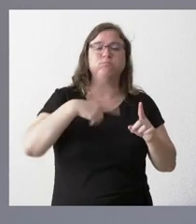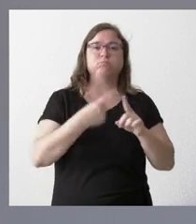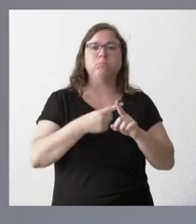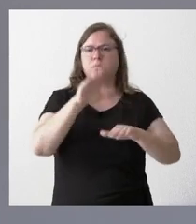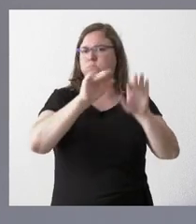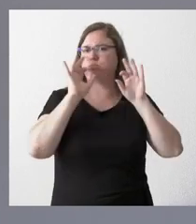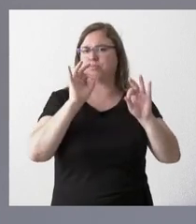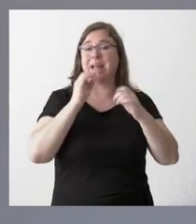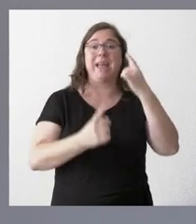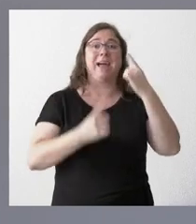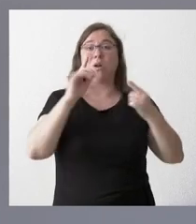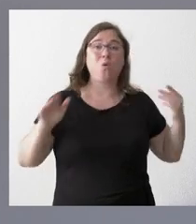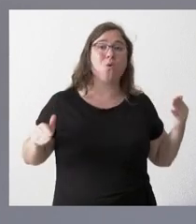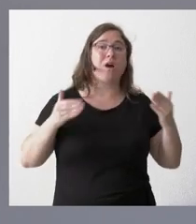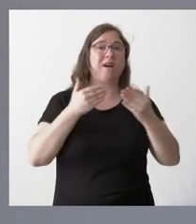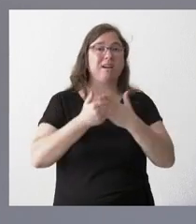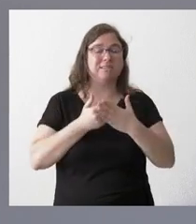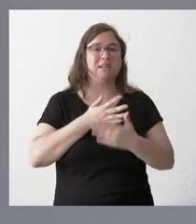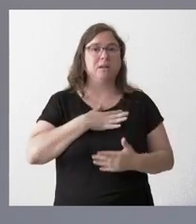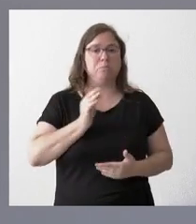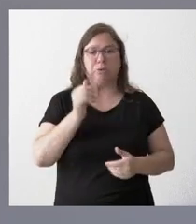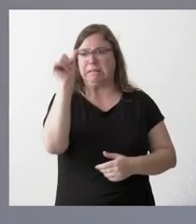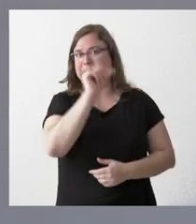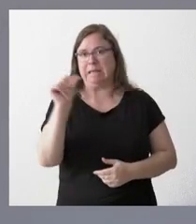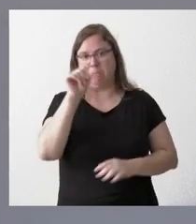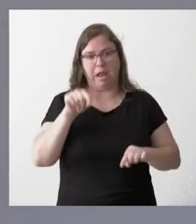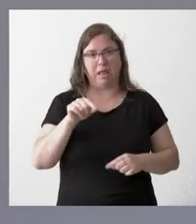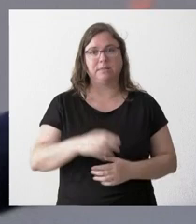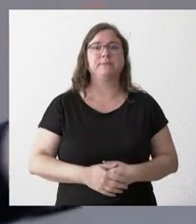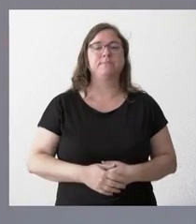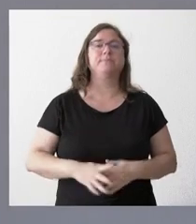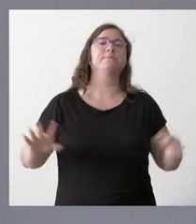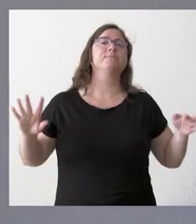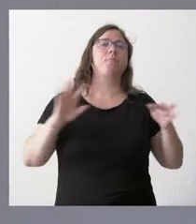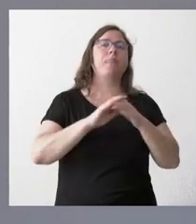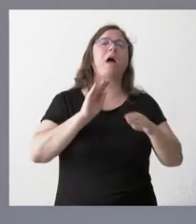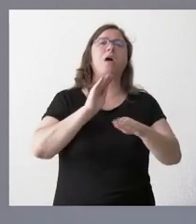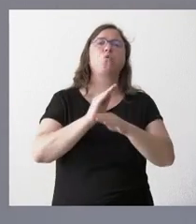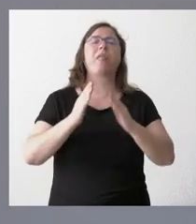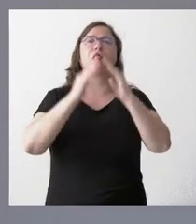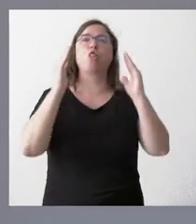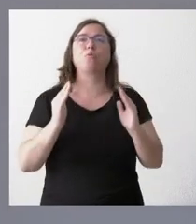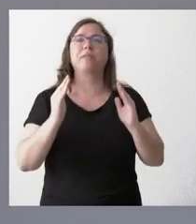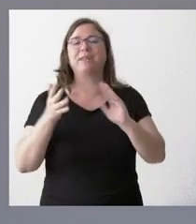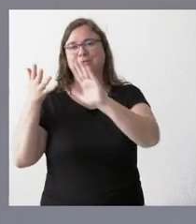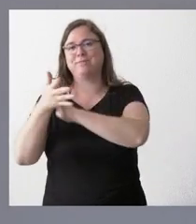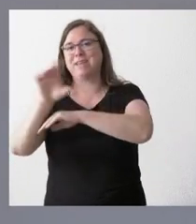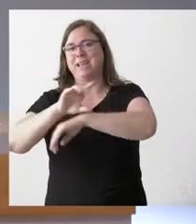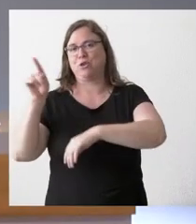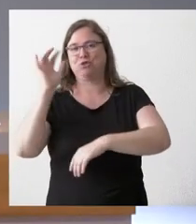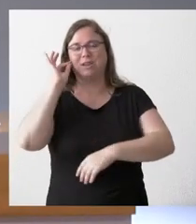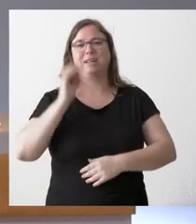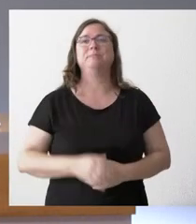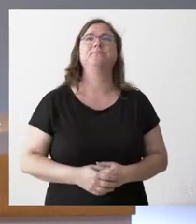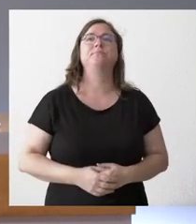inmediata, algunos ya incluso durante estas próximas semanas. Y las relativas a la ayuda a domicilio, pues nos lo comentará. Como les decía